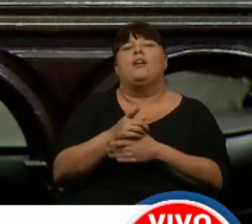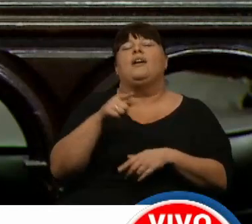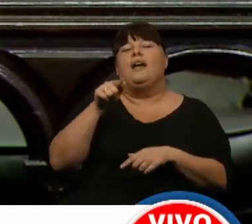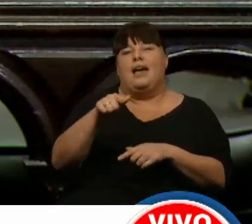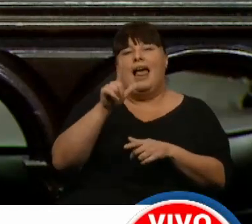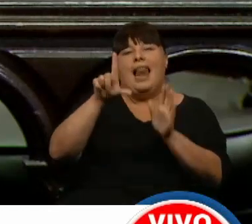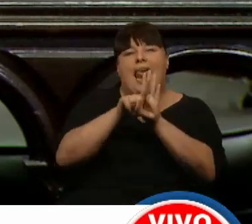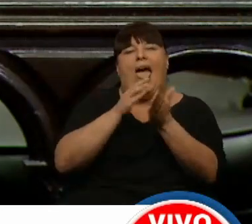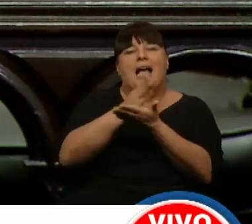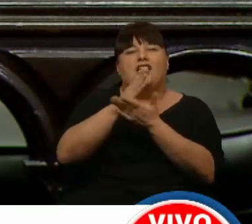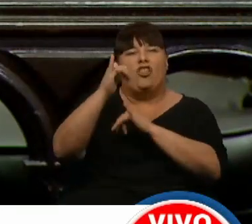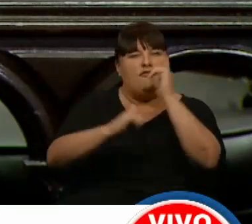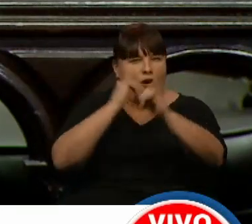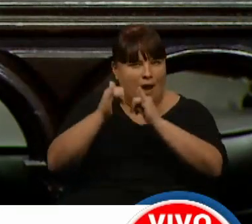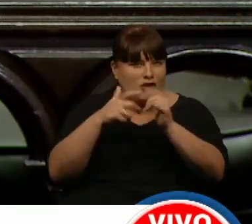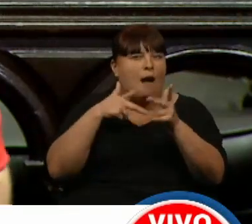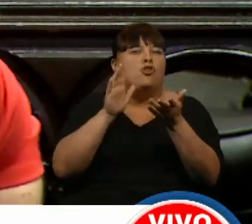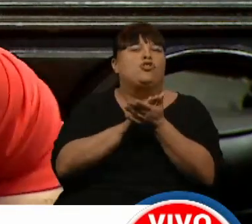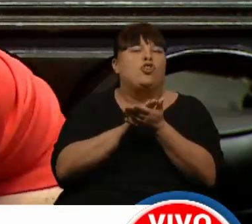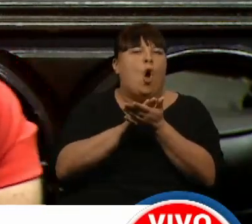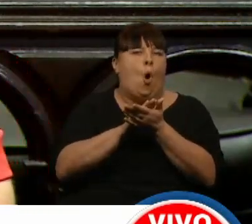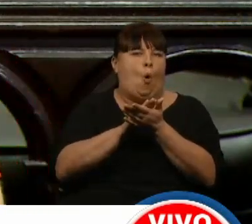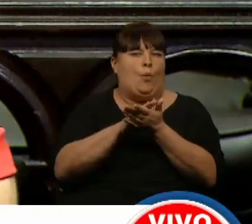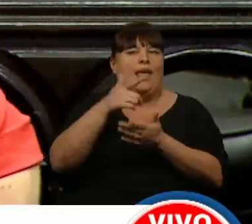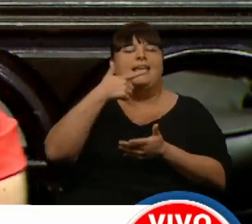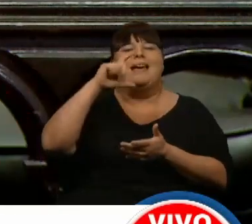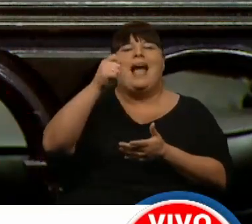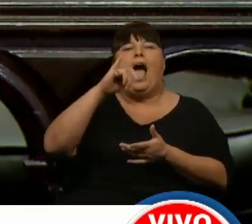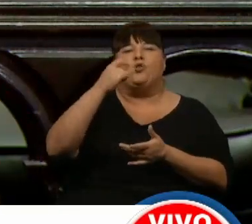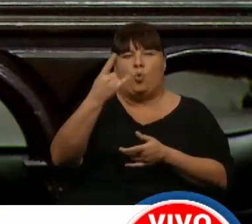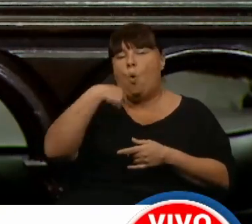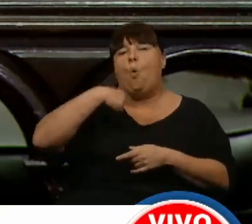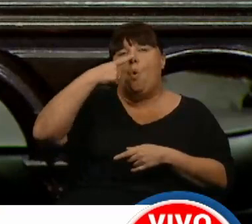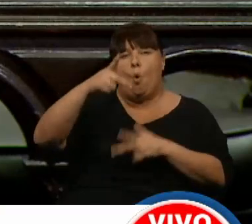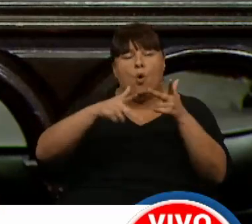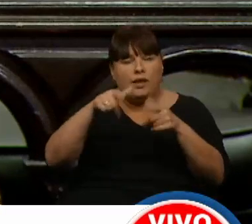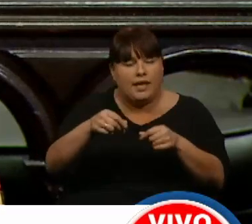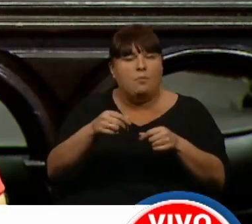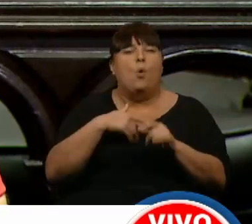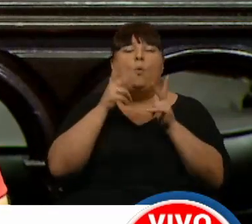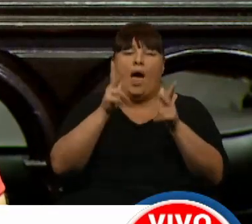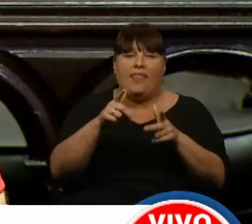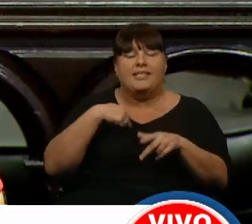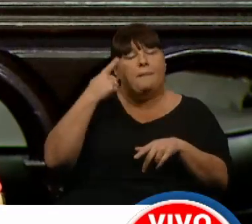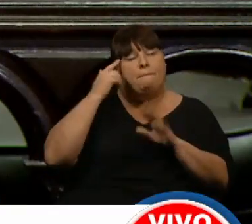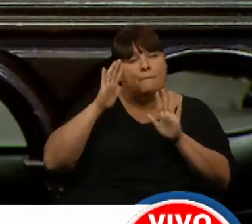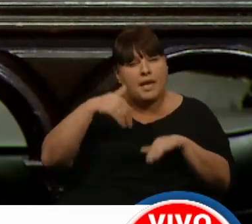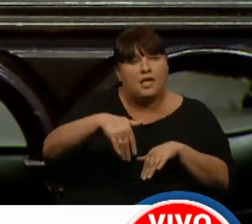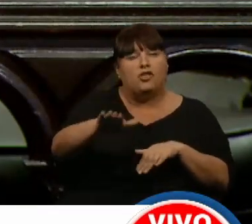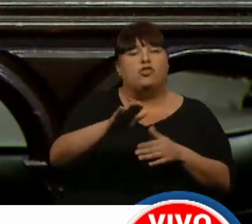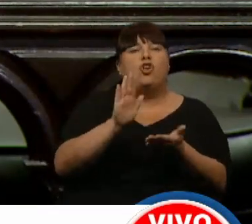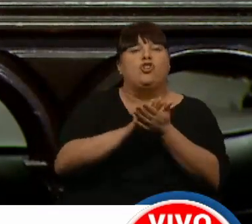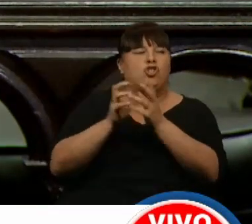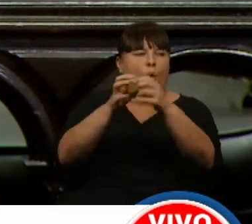ley de acceso a la información cuando hablamos de Escazú. Para cerrar, señor presidente, decir que lo que esperamos